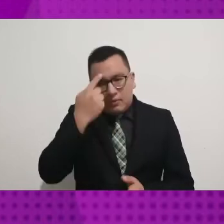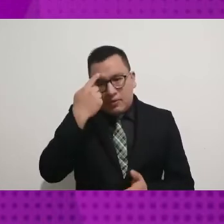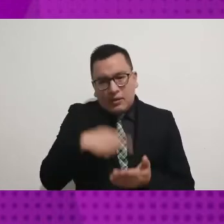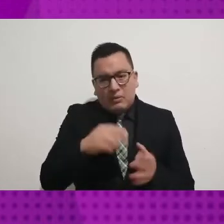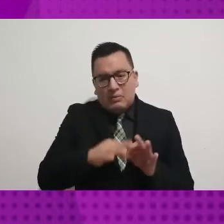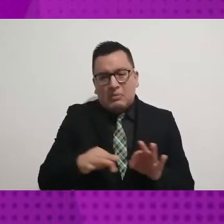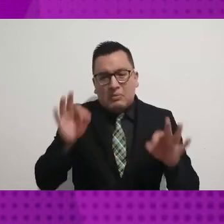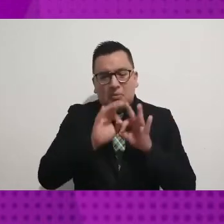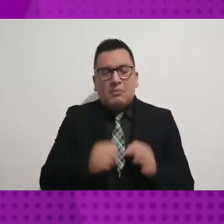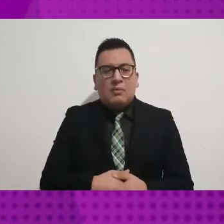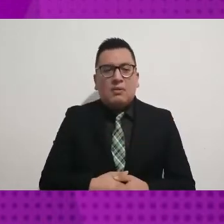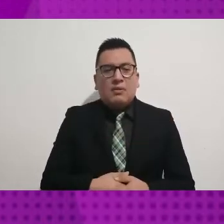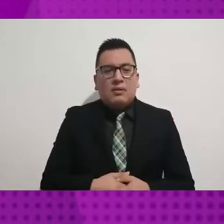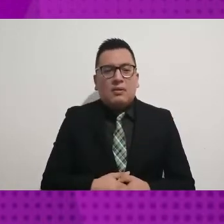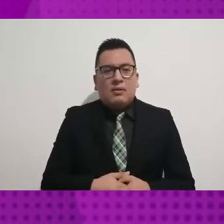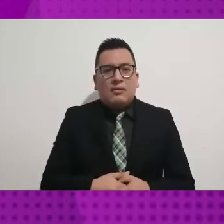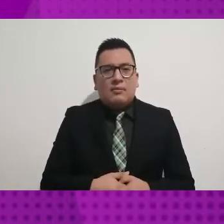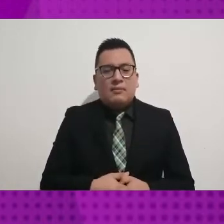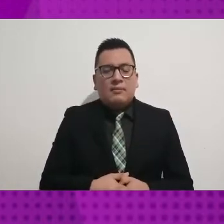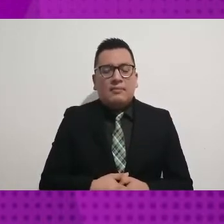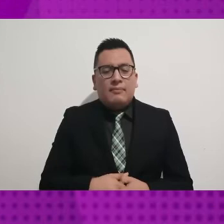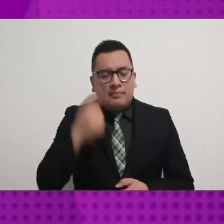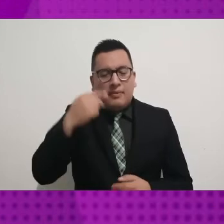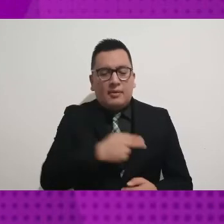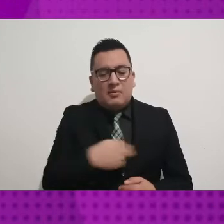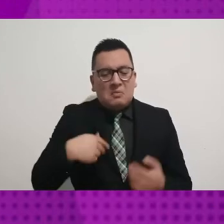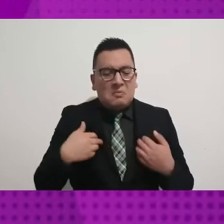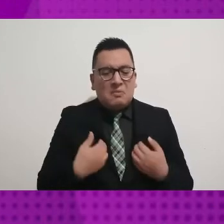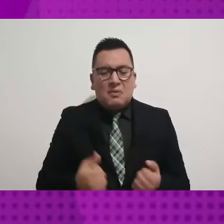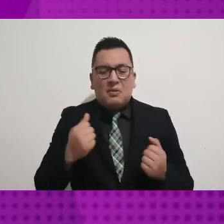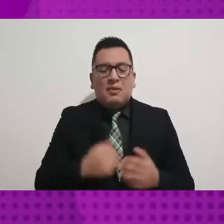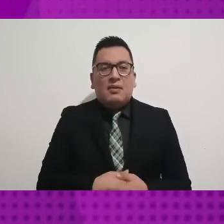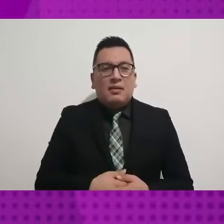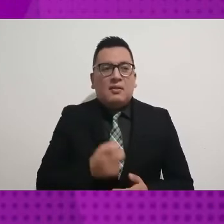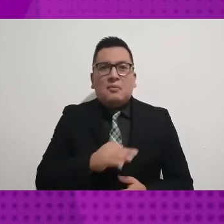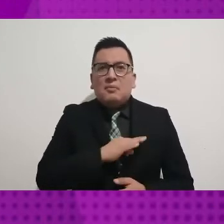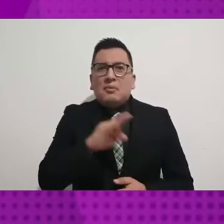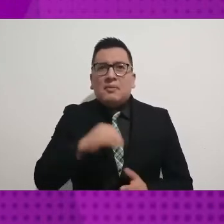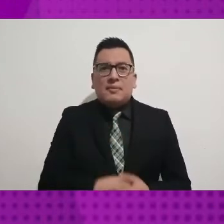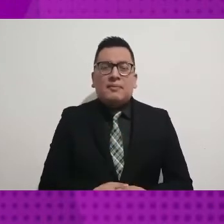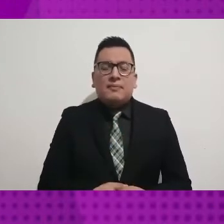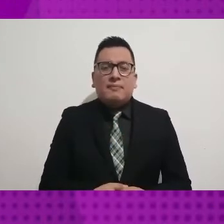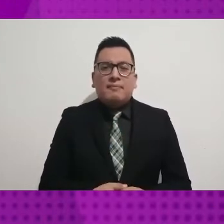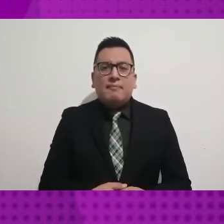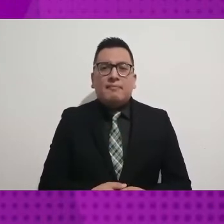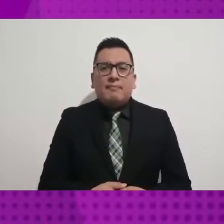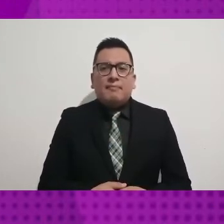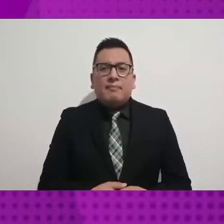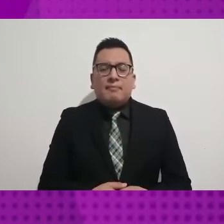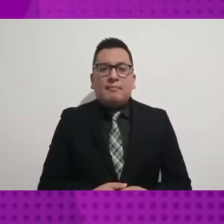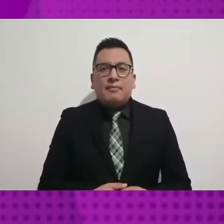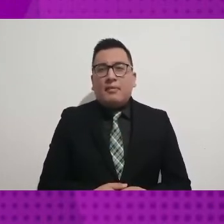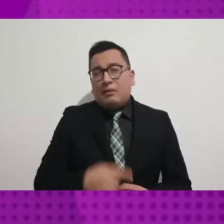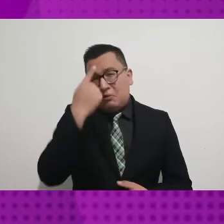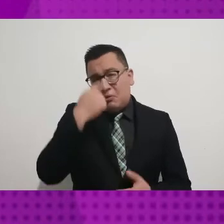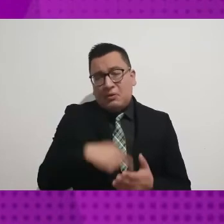parece que se vuelve muy importante en la manera de entender esta posibilidad, y yo creo que